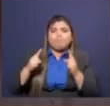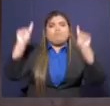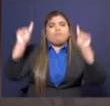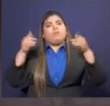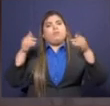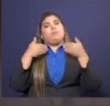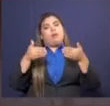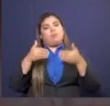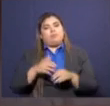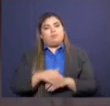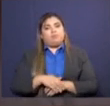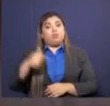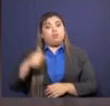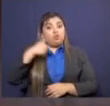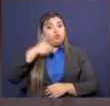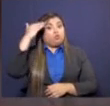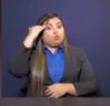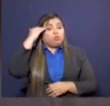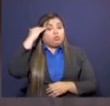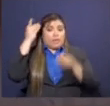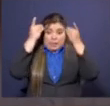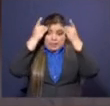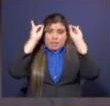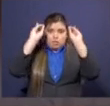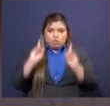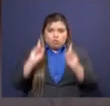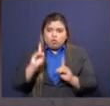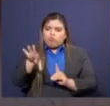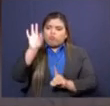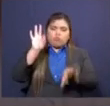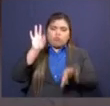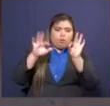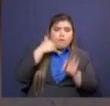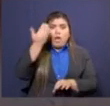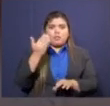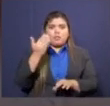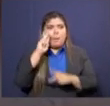Sé que no hay decisión fácil ni perfecta.